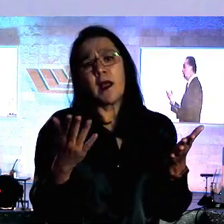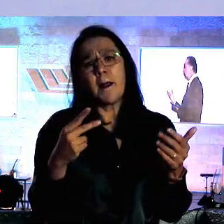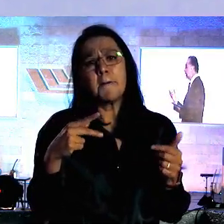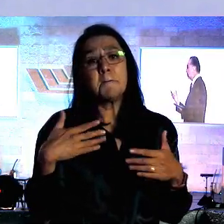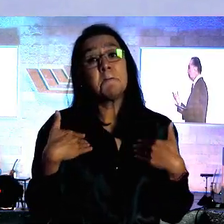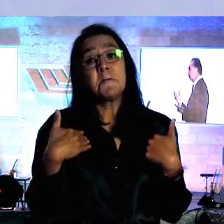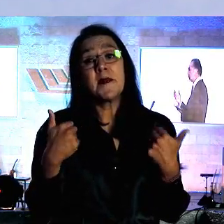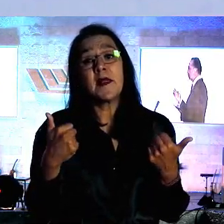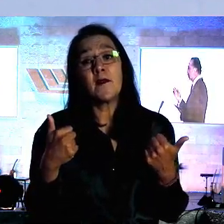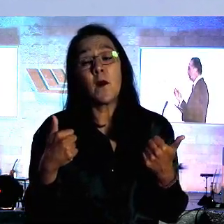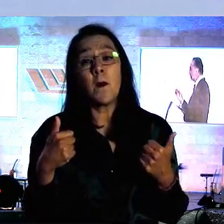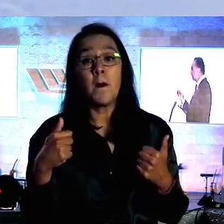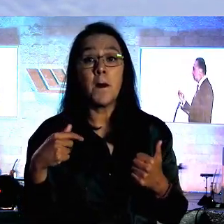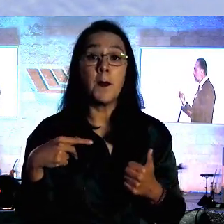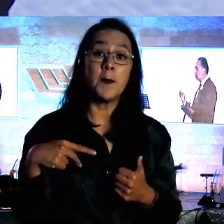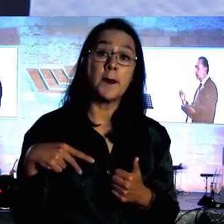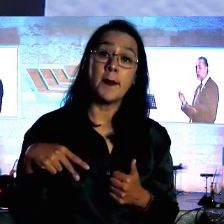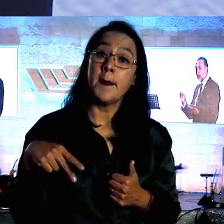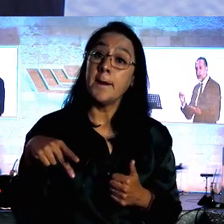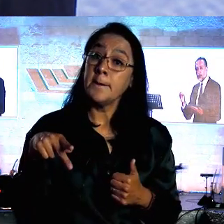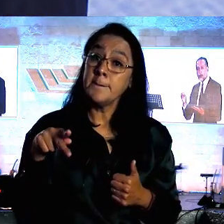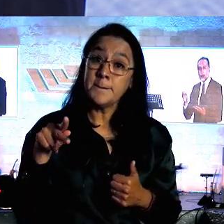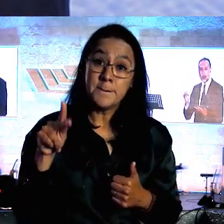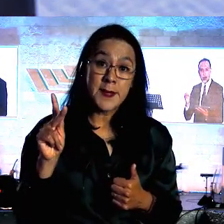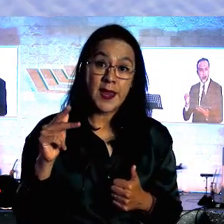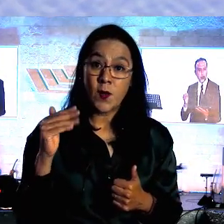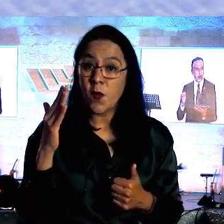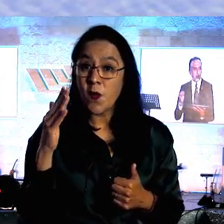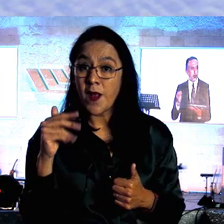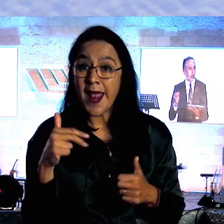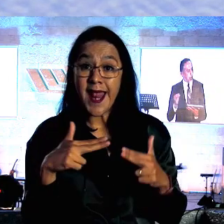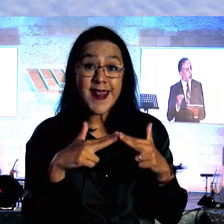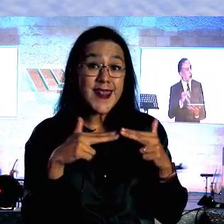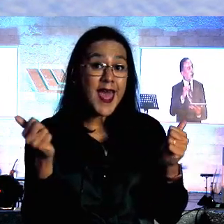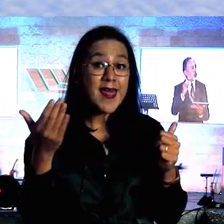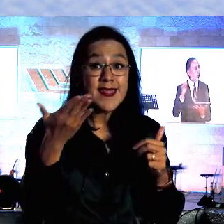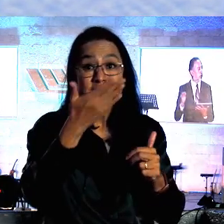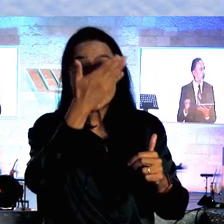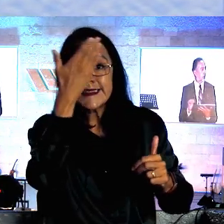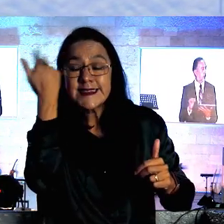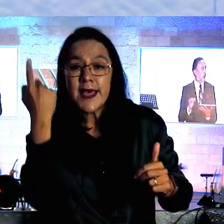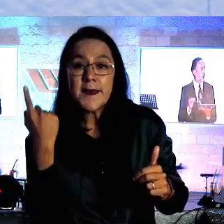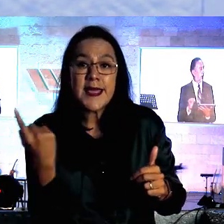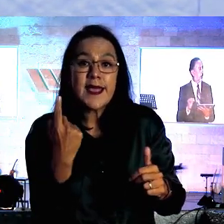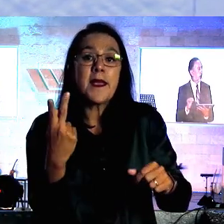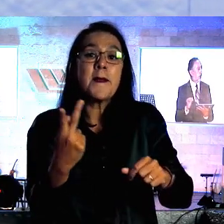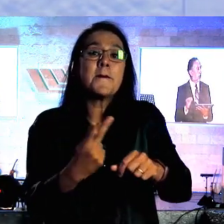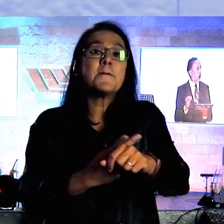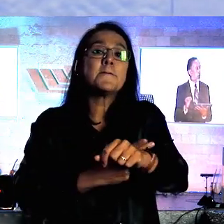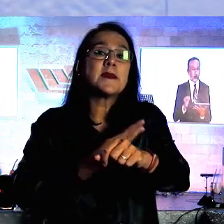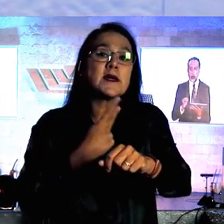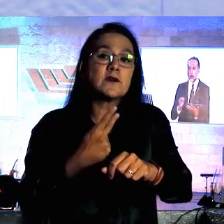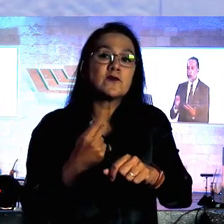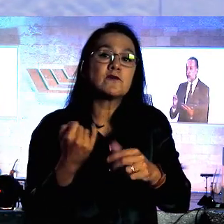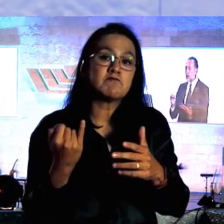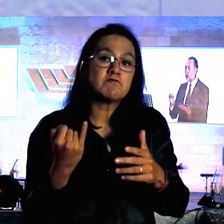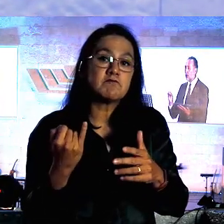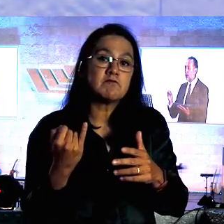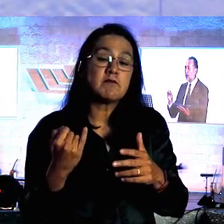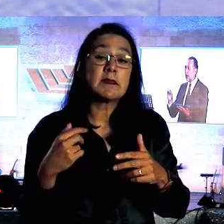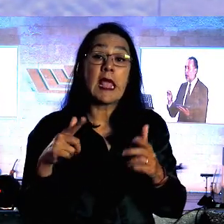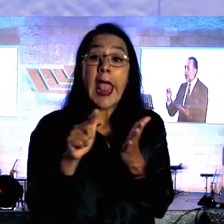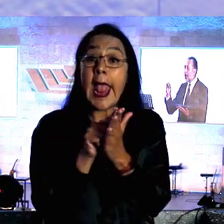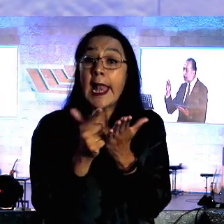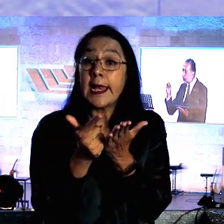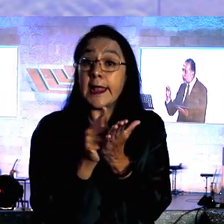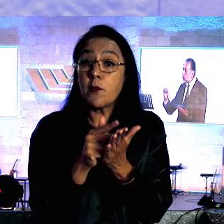entendibles pero nadie sabe y que lo provocó porque aún el libro de Romanos dice